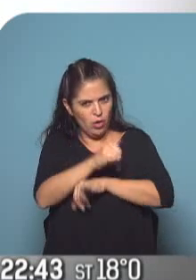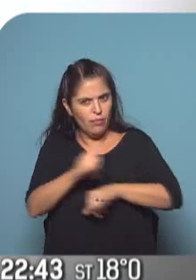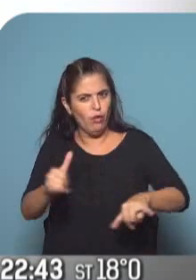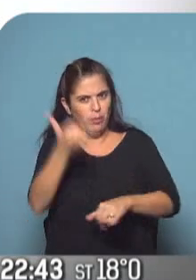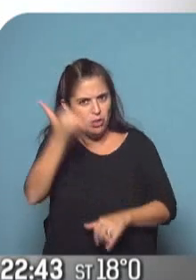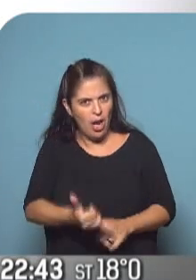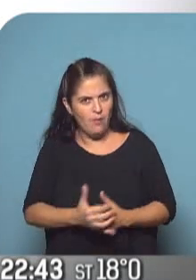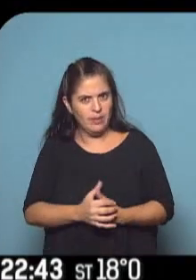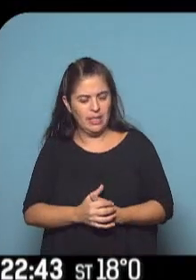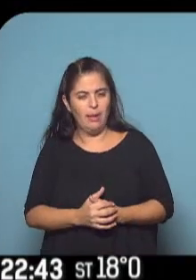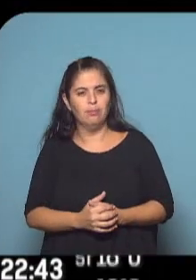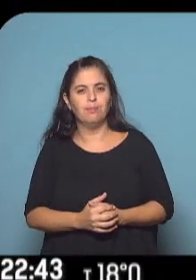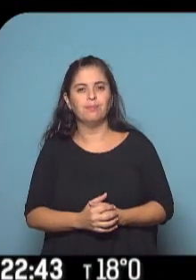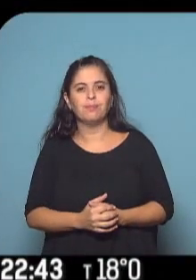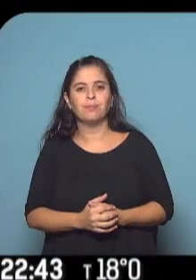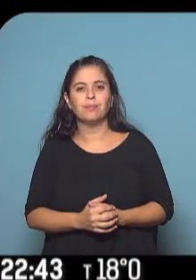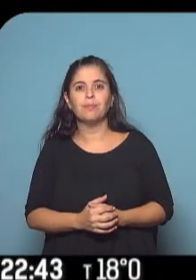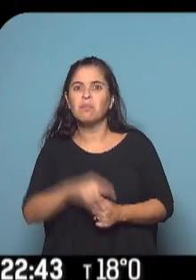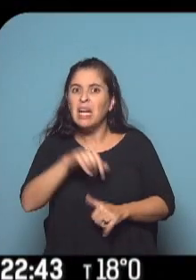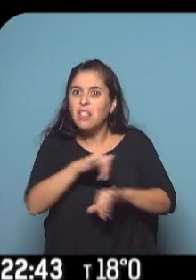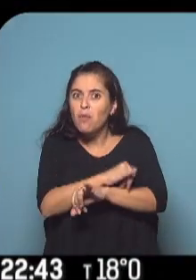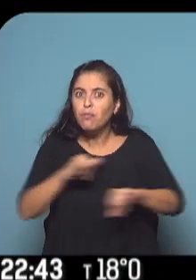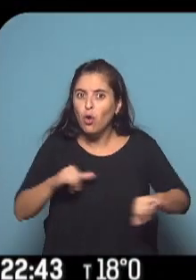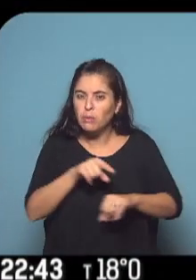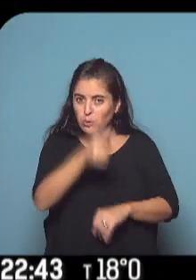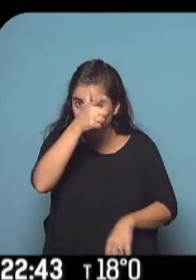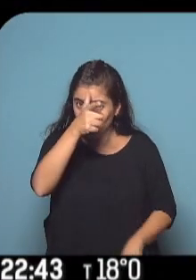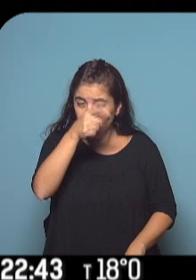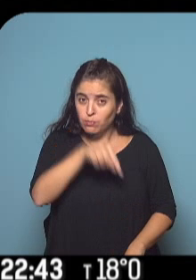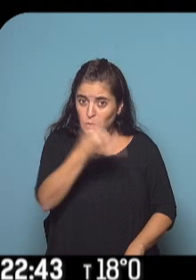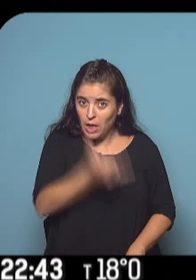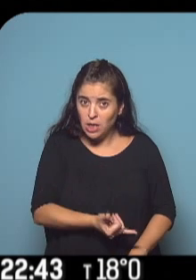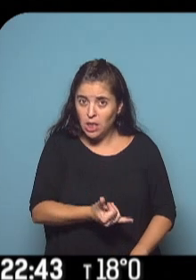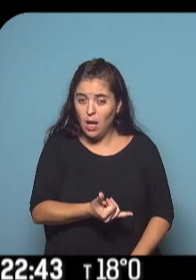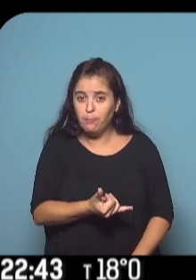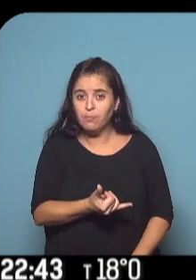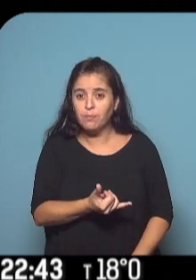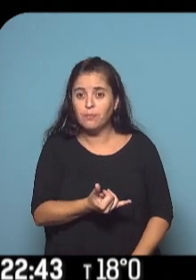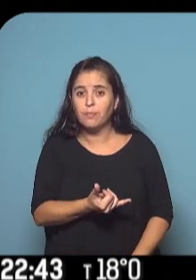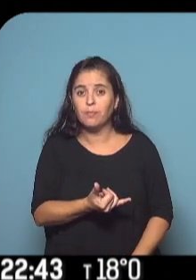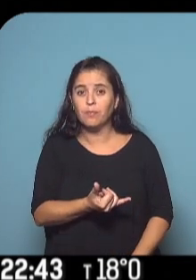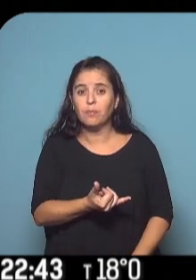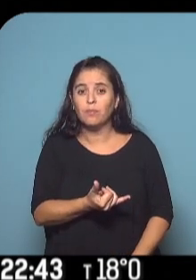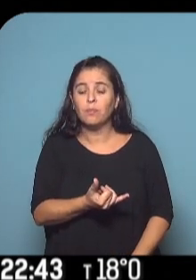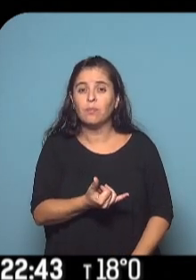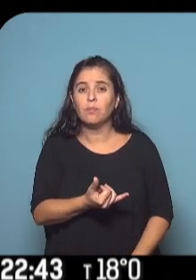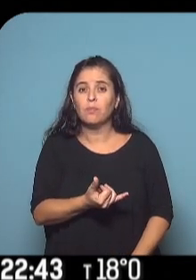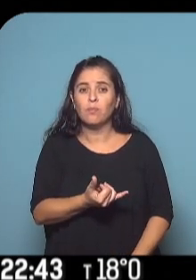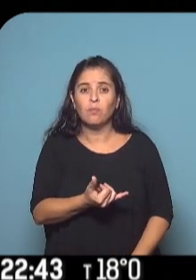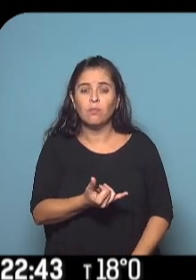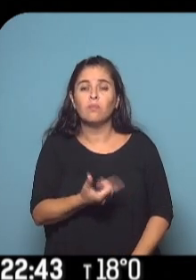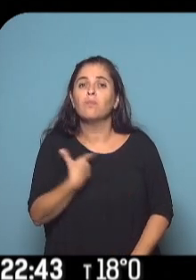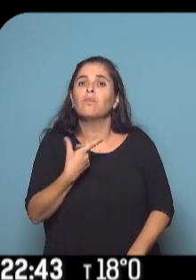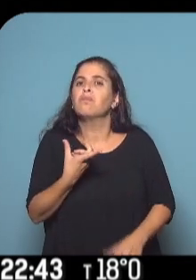Maldivas. La información suministrada a las fuerzas de seguridad srilankesas incluía las identidades